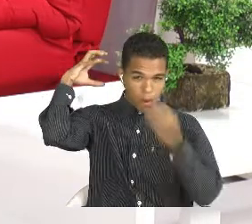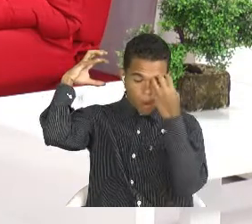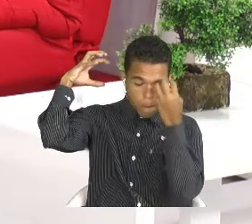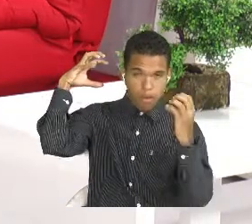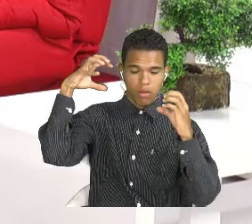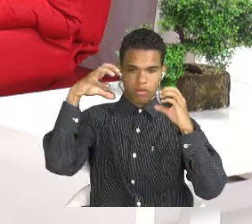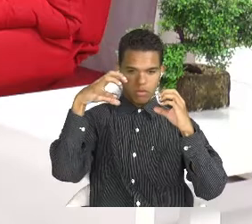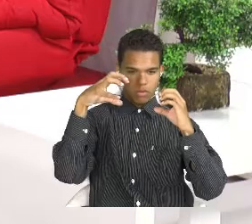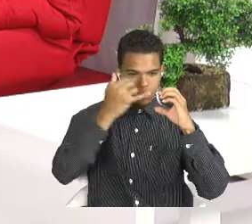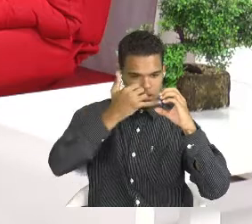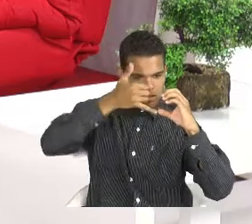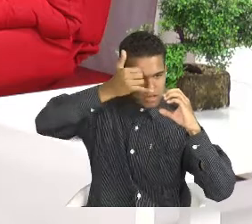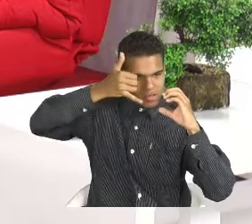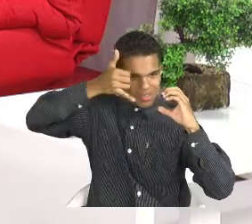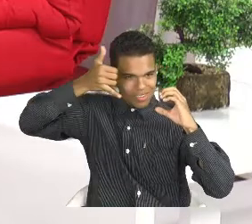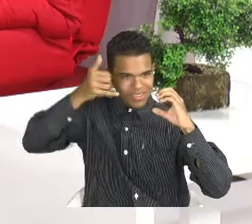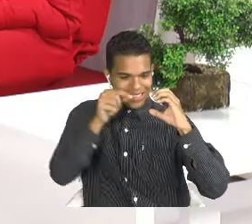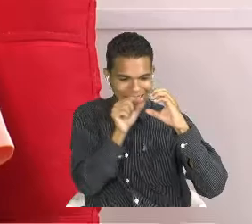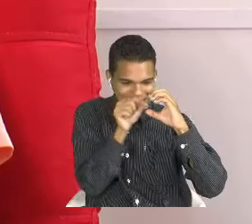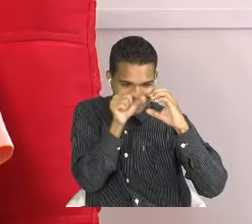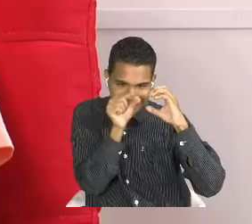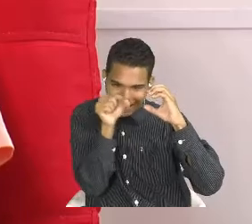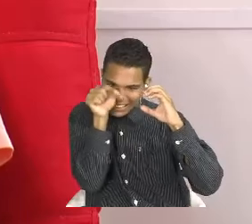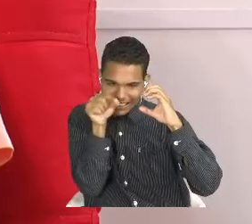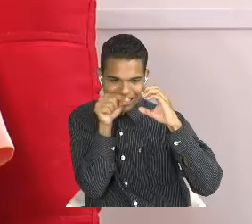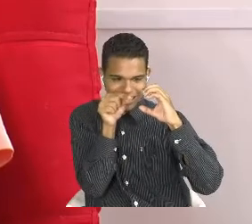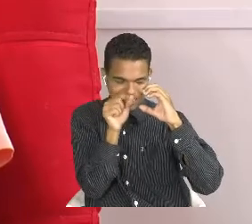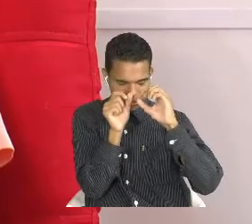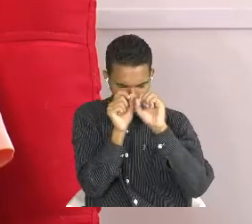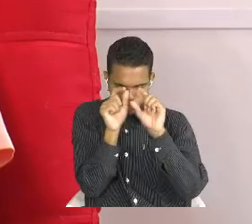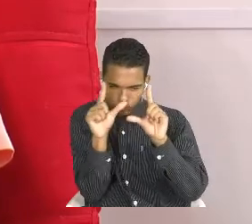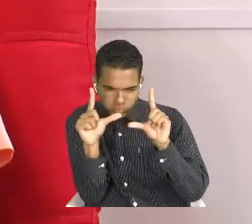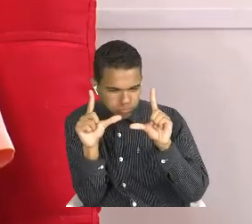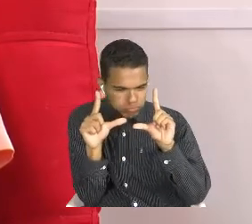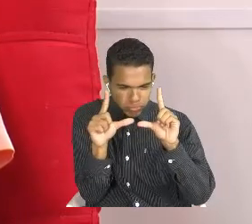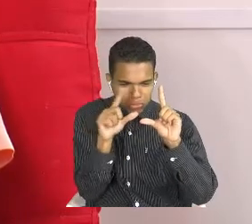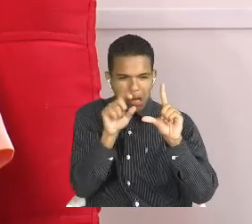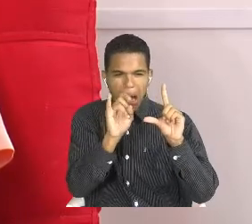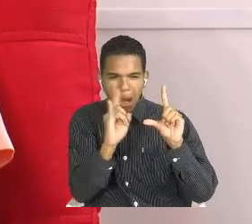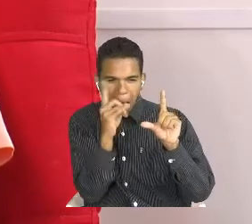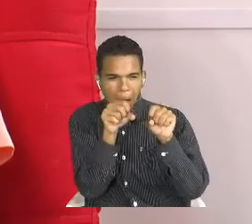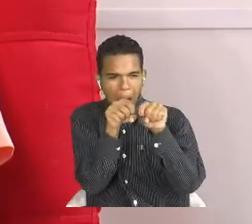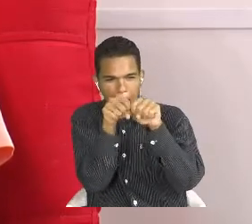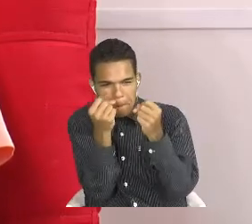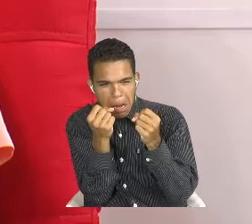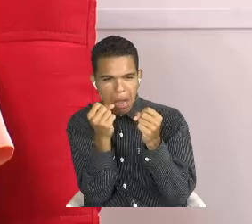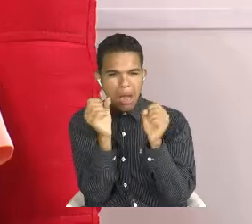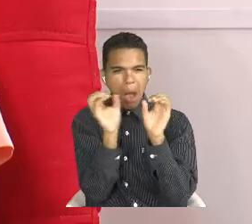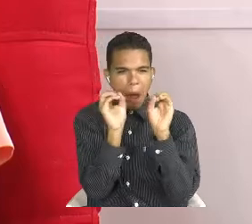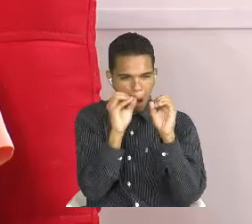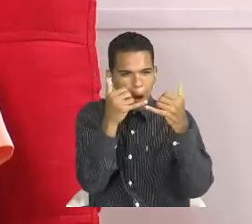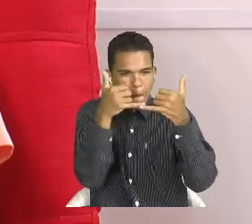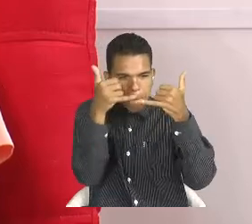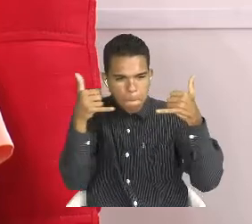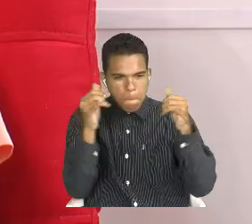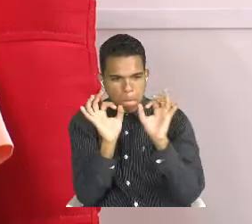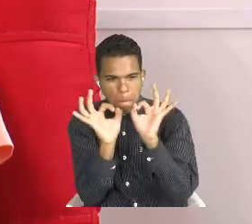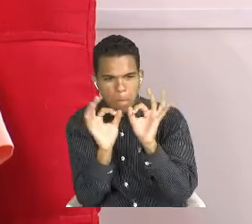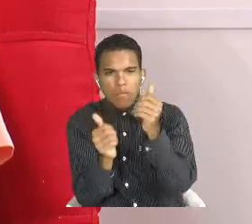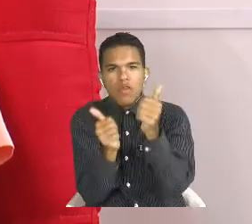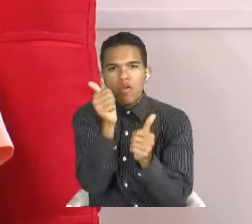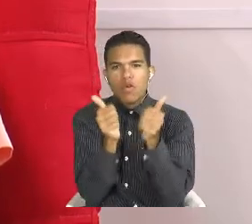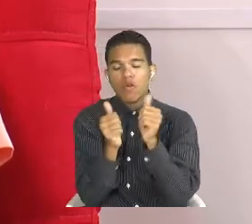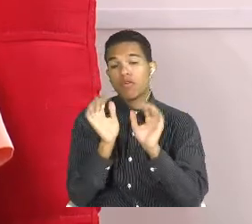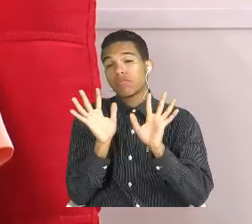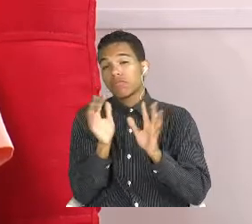el examen, con la anamnesis, y pues obviamente con todos estos paraclínicos podemos identificar si hay algún tipo o no de manifestación, desarrollo o avance de